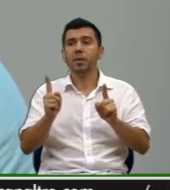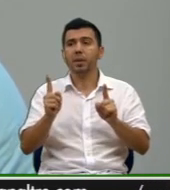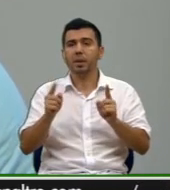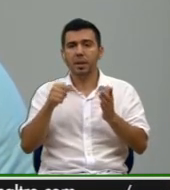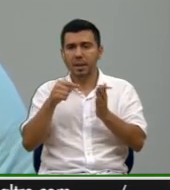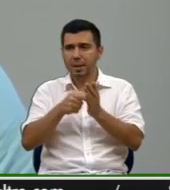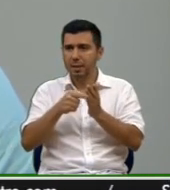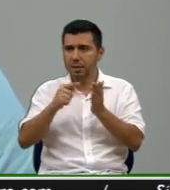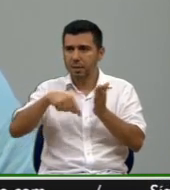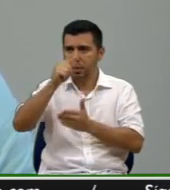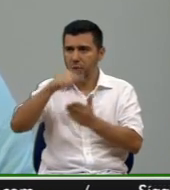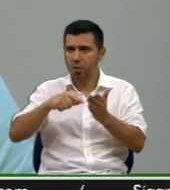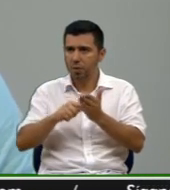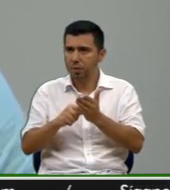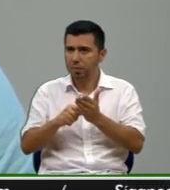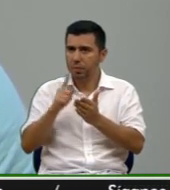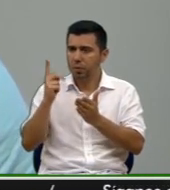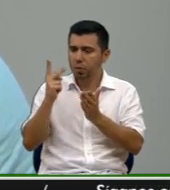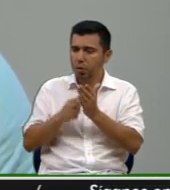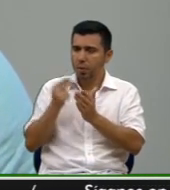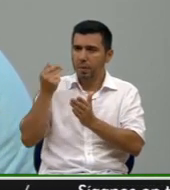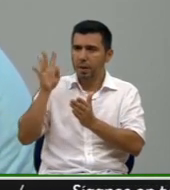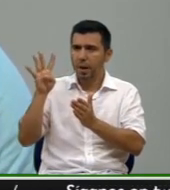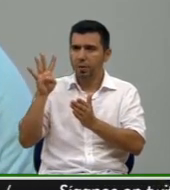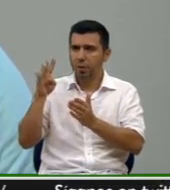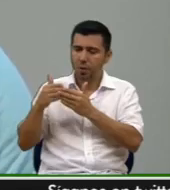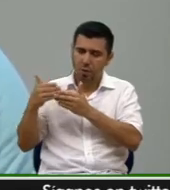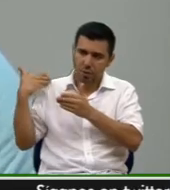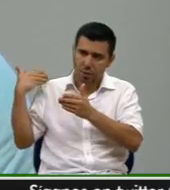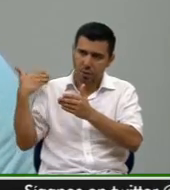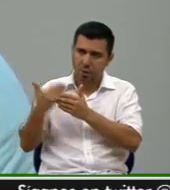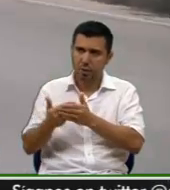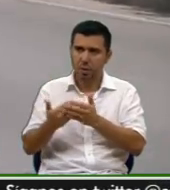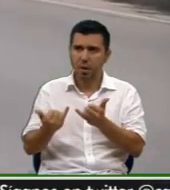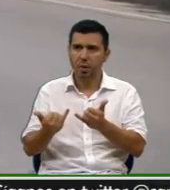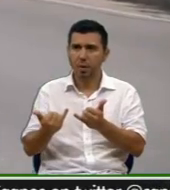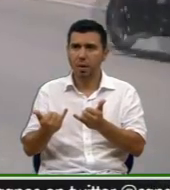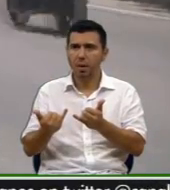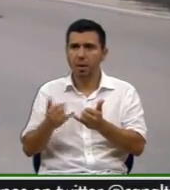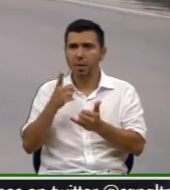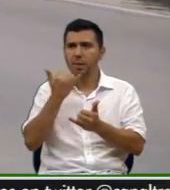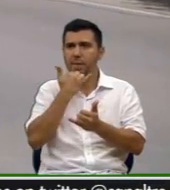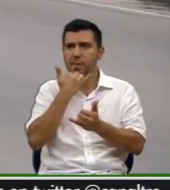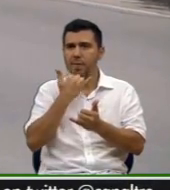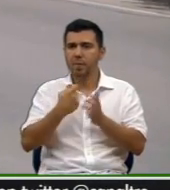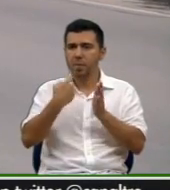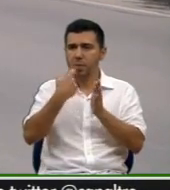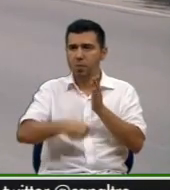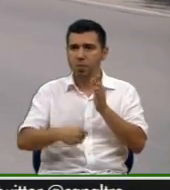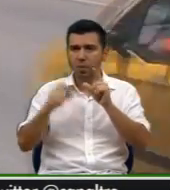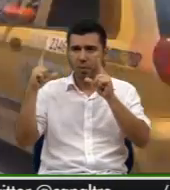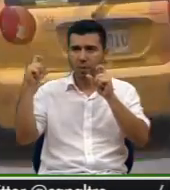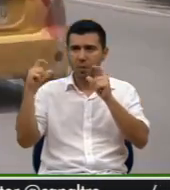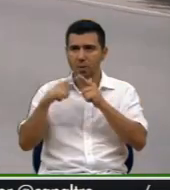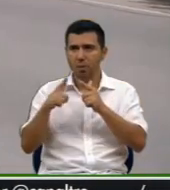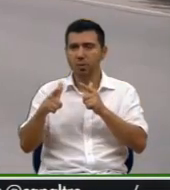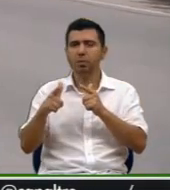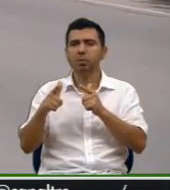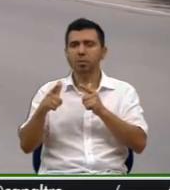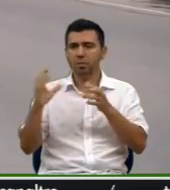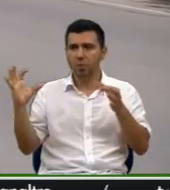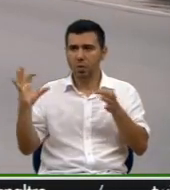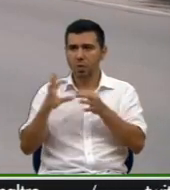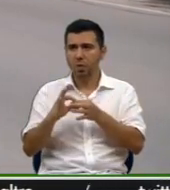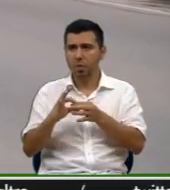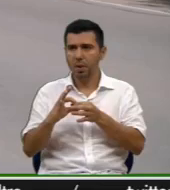es un convenio que viene desde el 2014, que las fotomultas quedaron dentro del convenio, donde